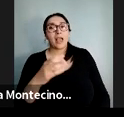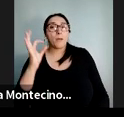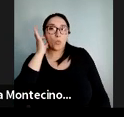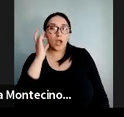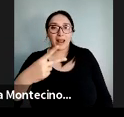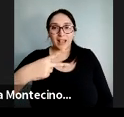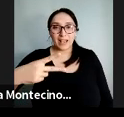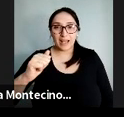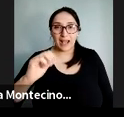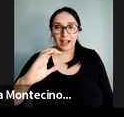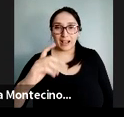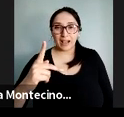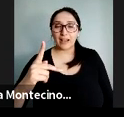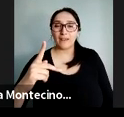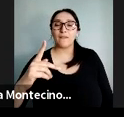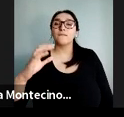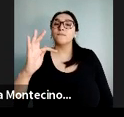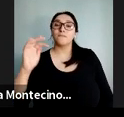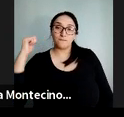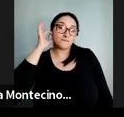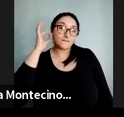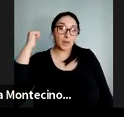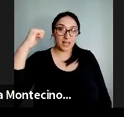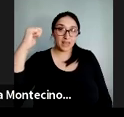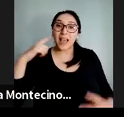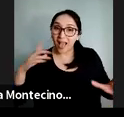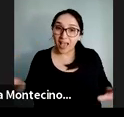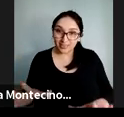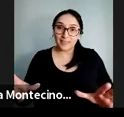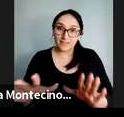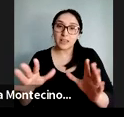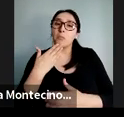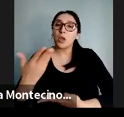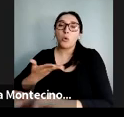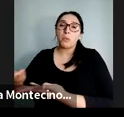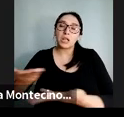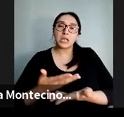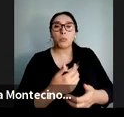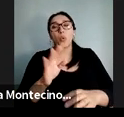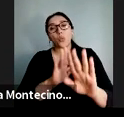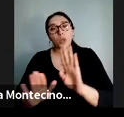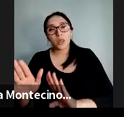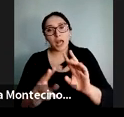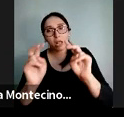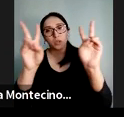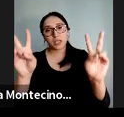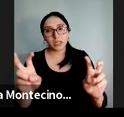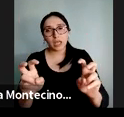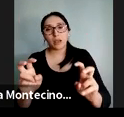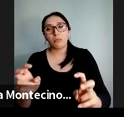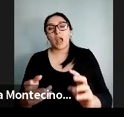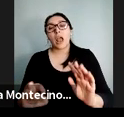hack activistas, donde compartimos también insumos de cuidado para abordar estos temas a nivel